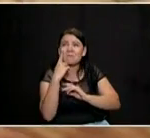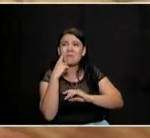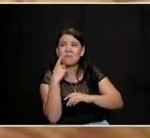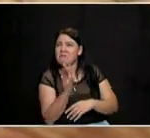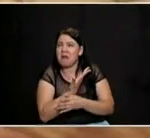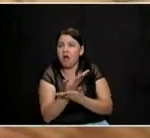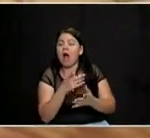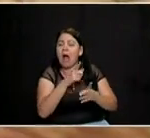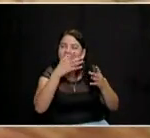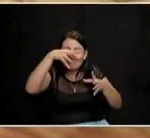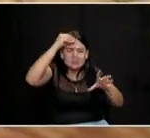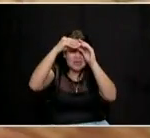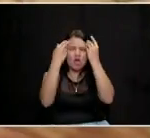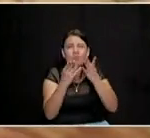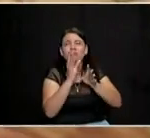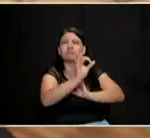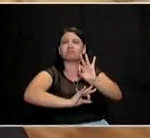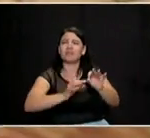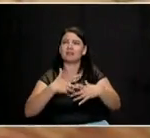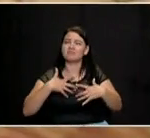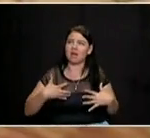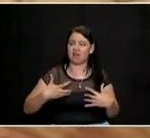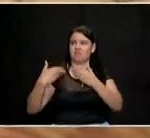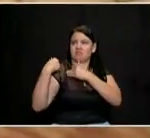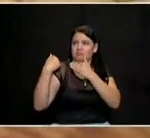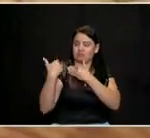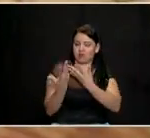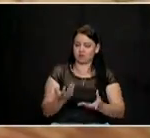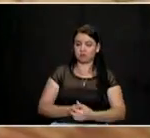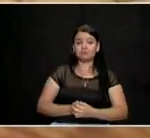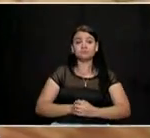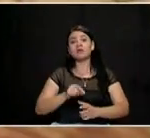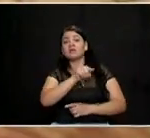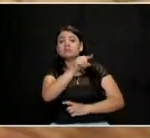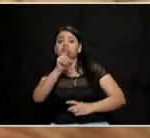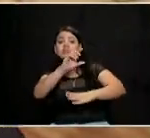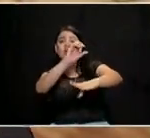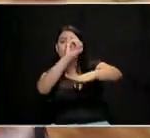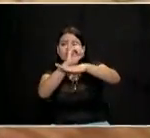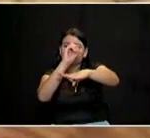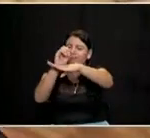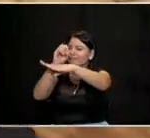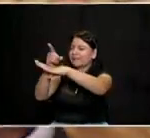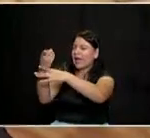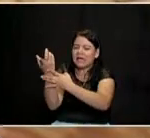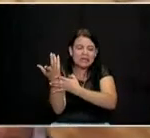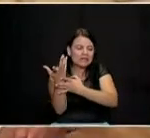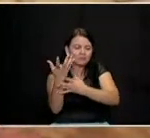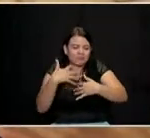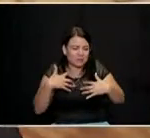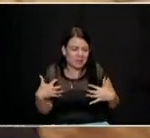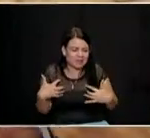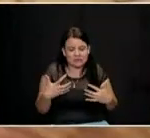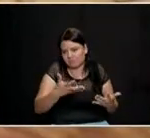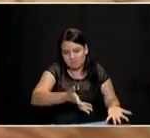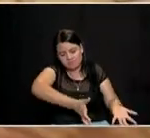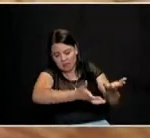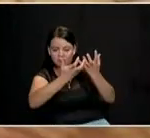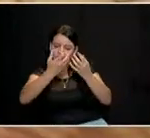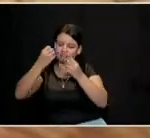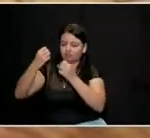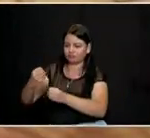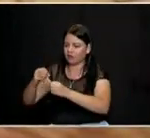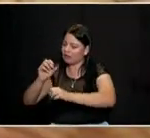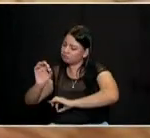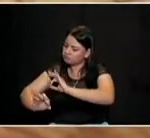acompañaremos a las organizaciones que hoy reciben a los animales en hogares de paso o en activo en albergues mientras sean procesos